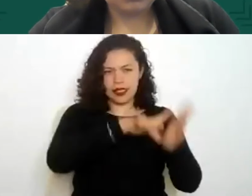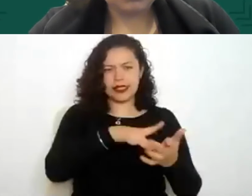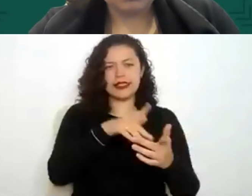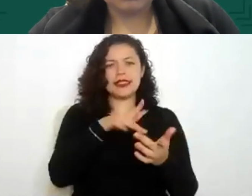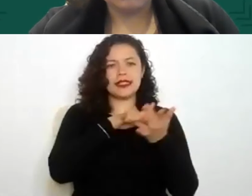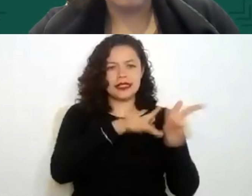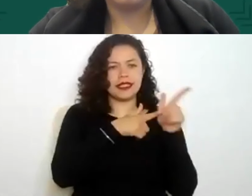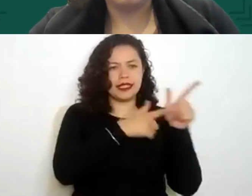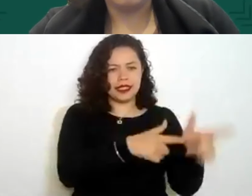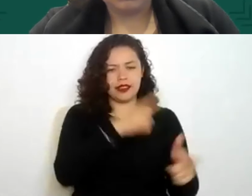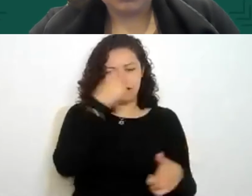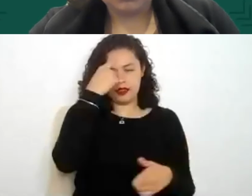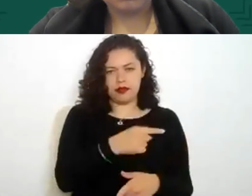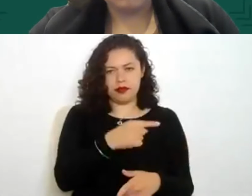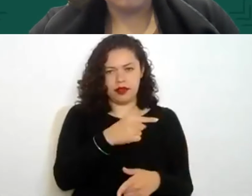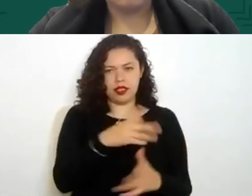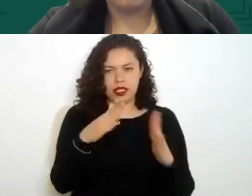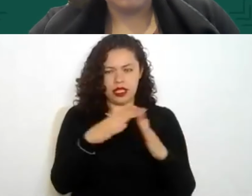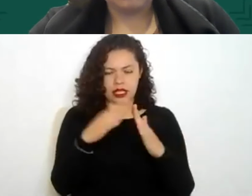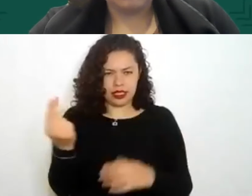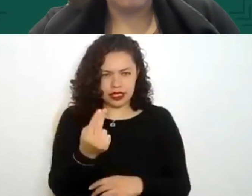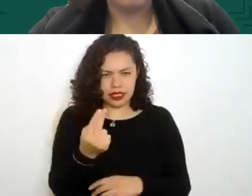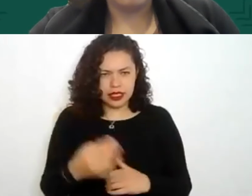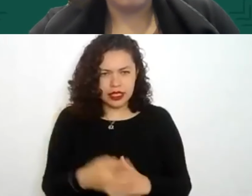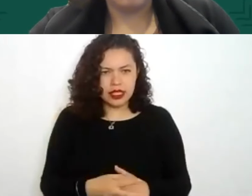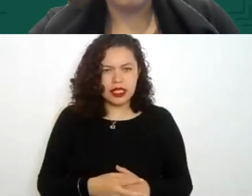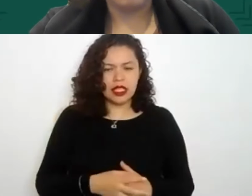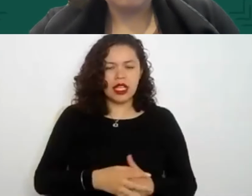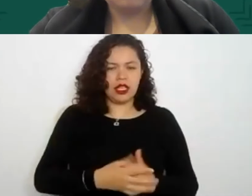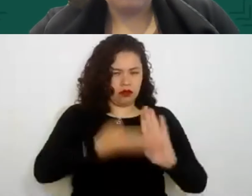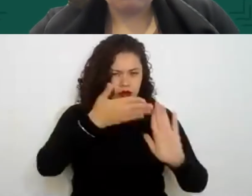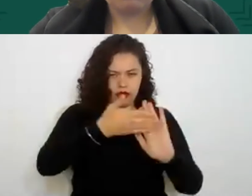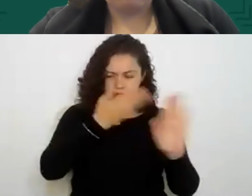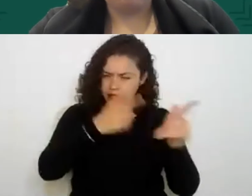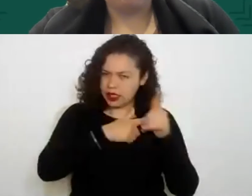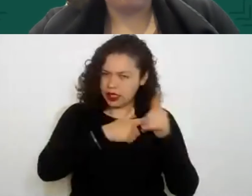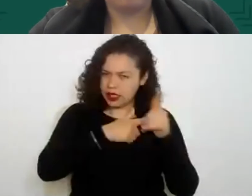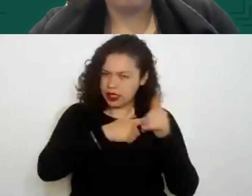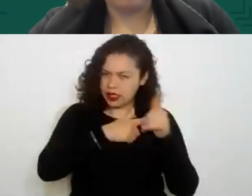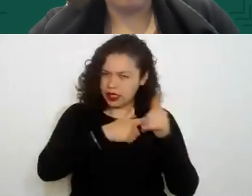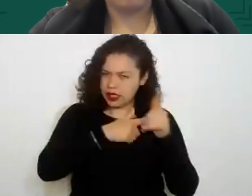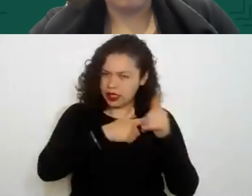hacemos construyendo, tal. Por ejemplo, ahorita estamos apoyando